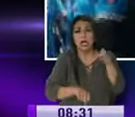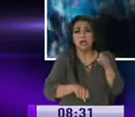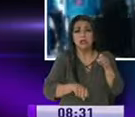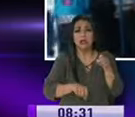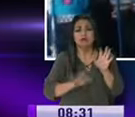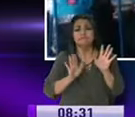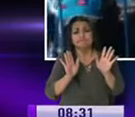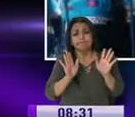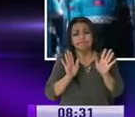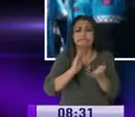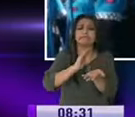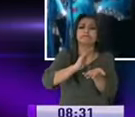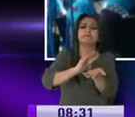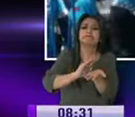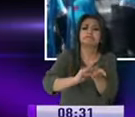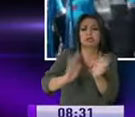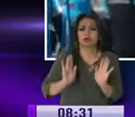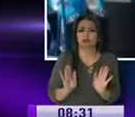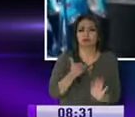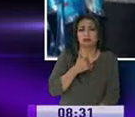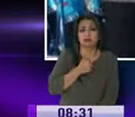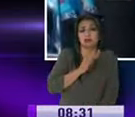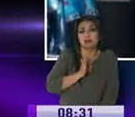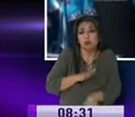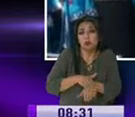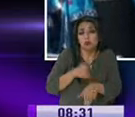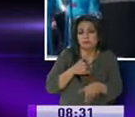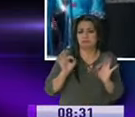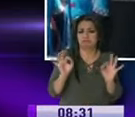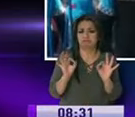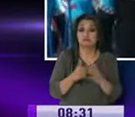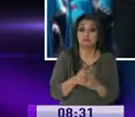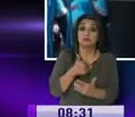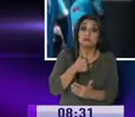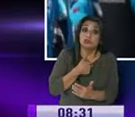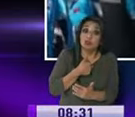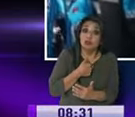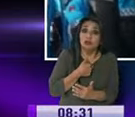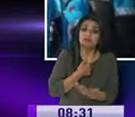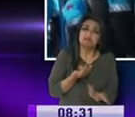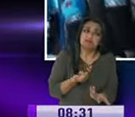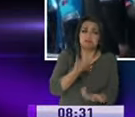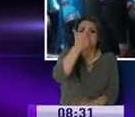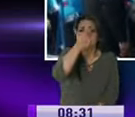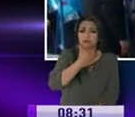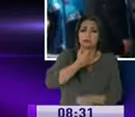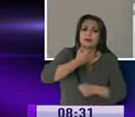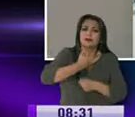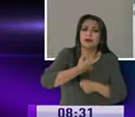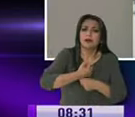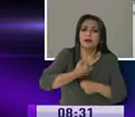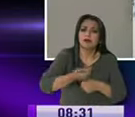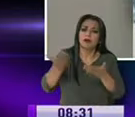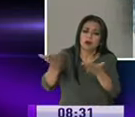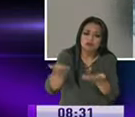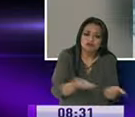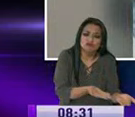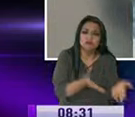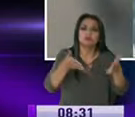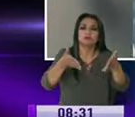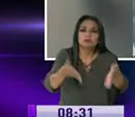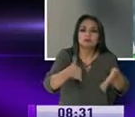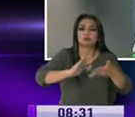evitar tanto desperdicio de agua. Ellos están contentos de ya no ver agua desperdiciándose. Menos mal que lo han hecho,